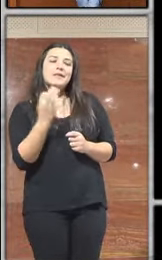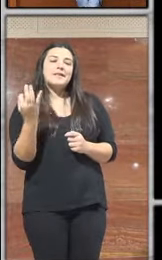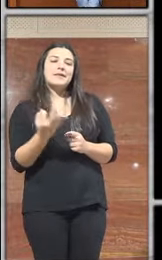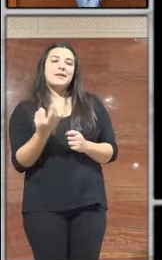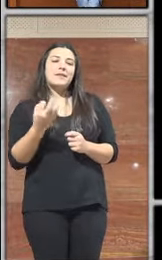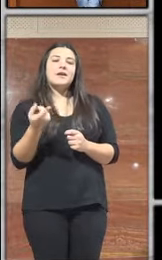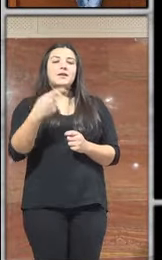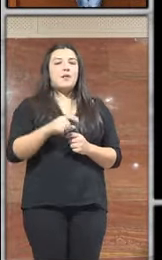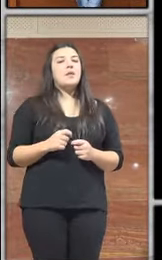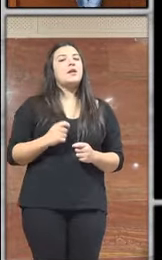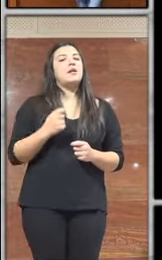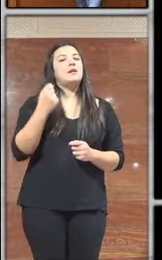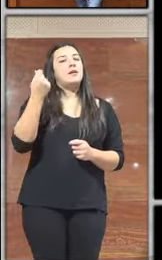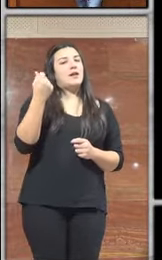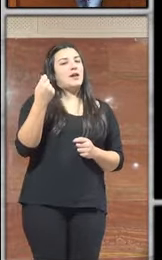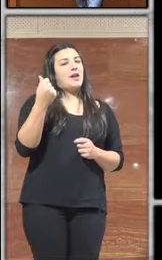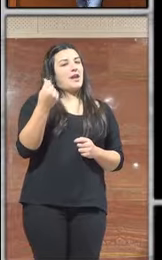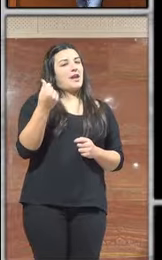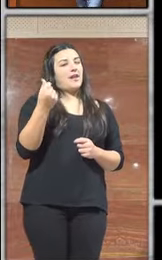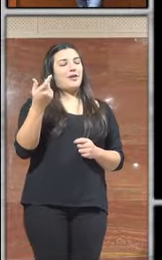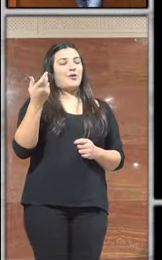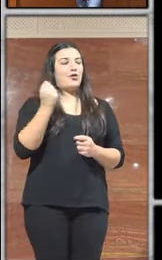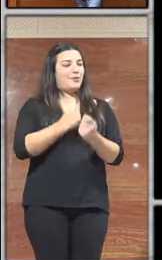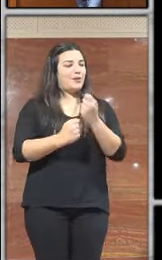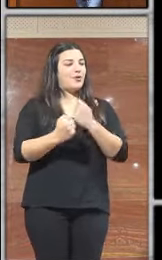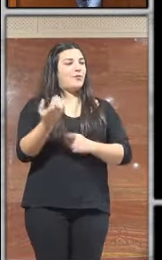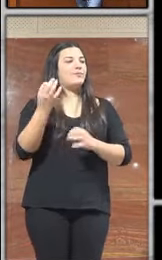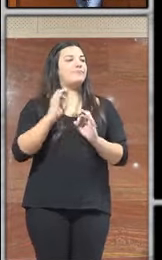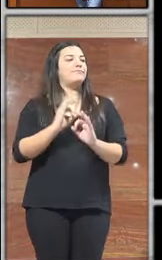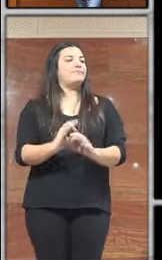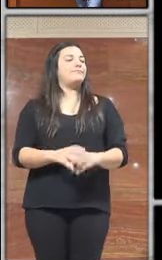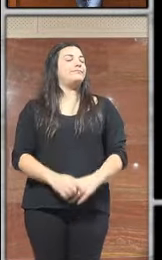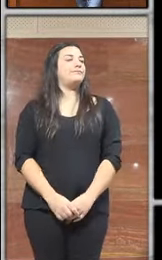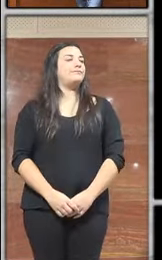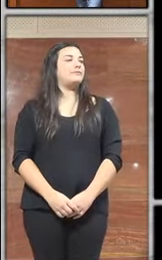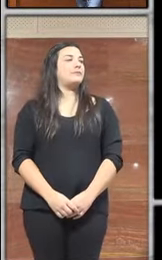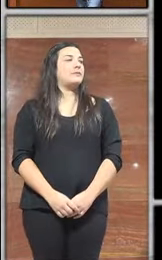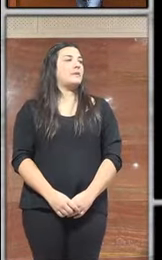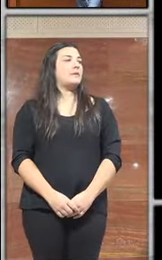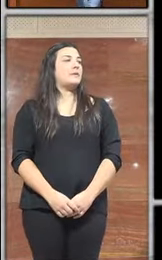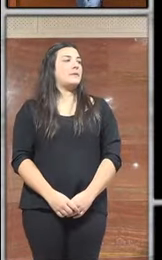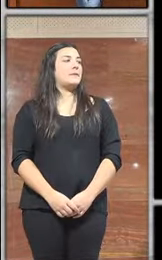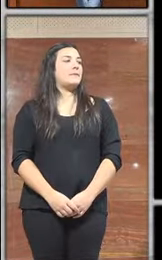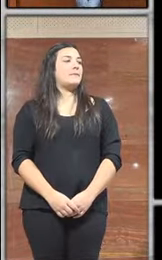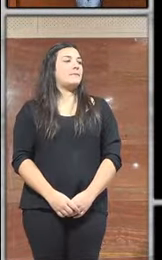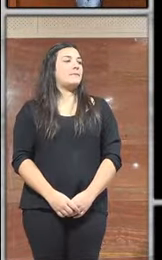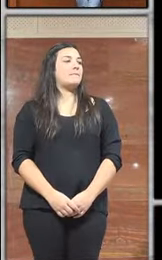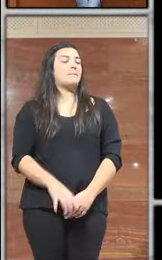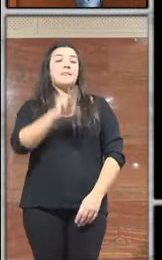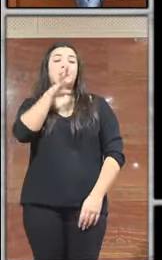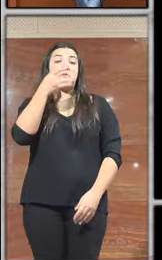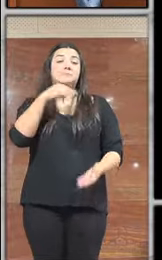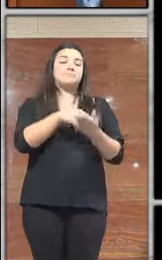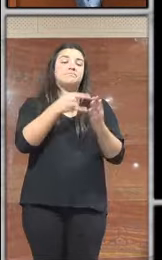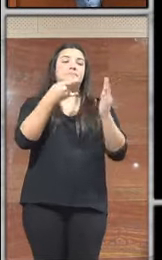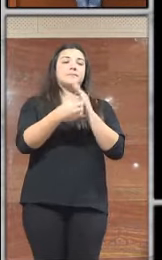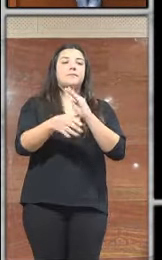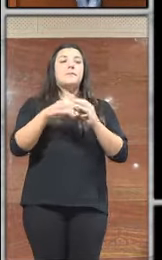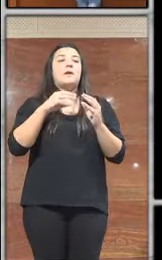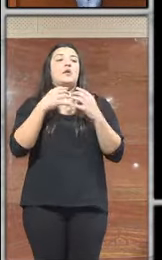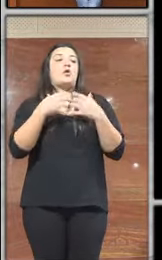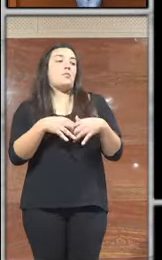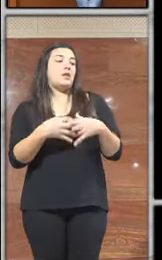económico y que sea compatible con los nuevos sistemas operativos y tal. Sabemos que en el área, pues ahora hay un sistema operativo que es el Android, que está, pues bueno,